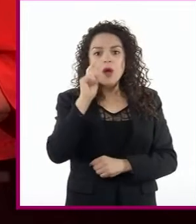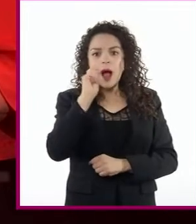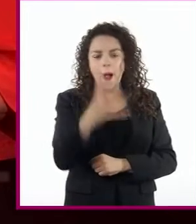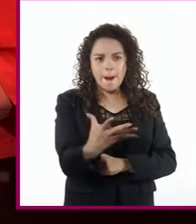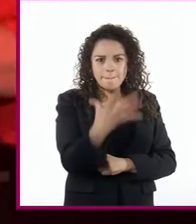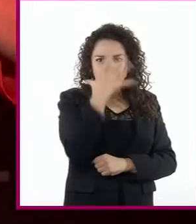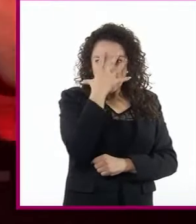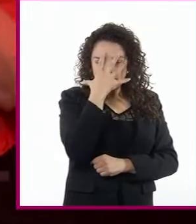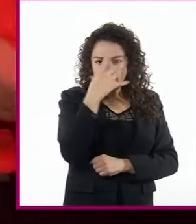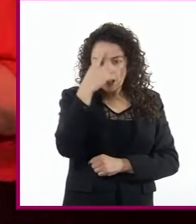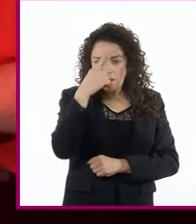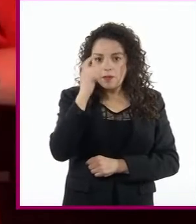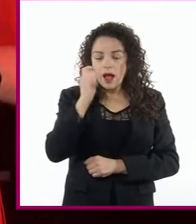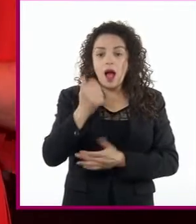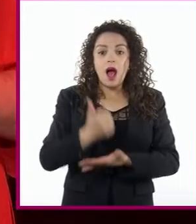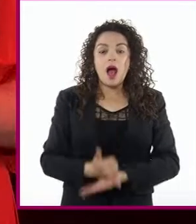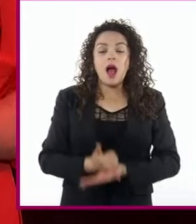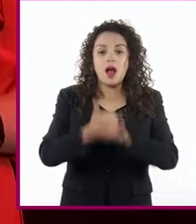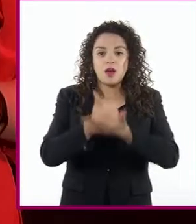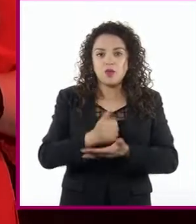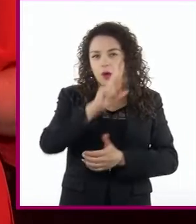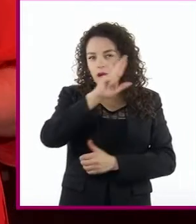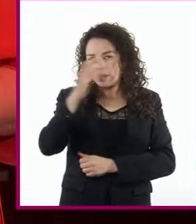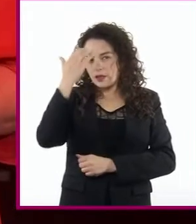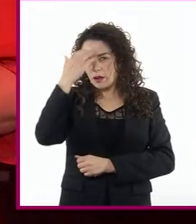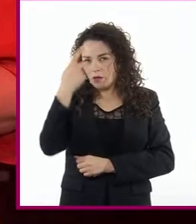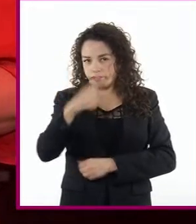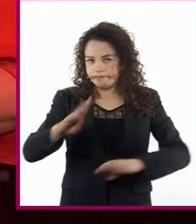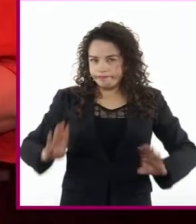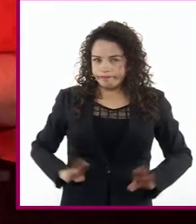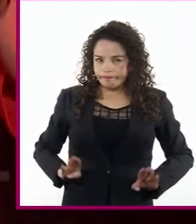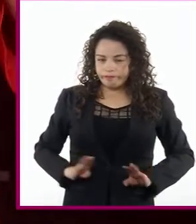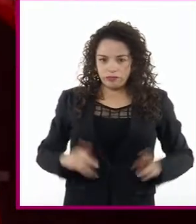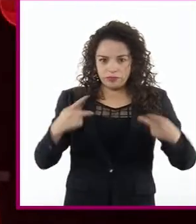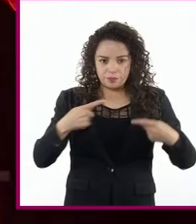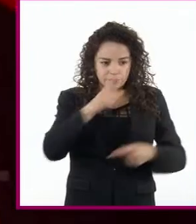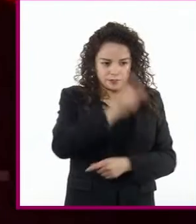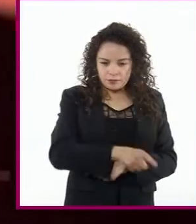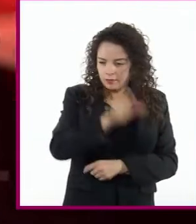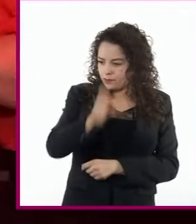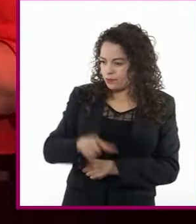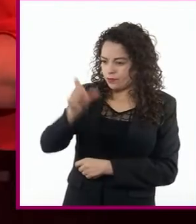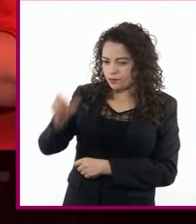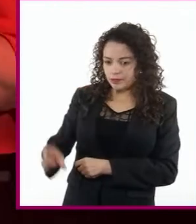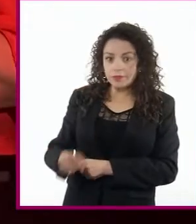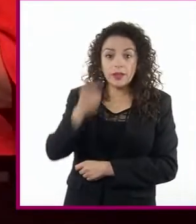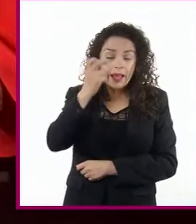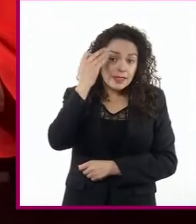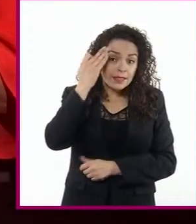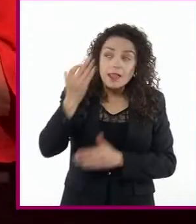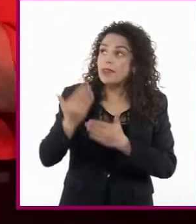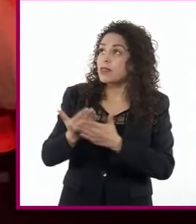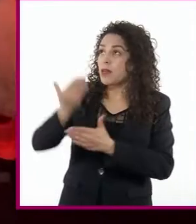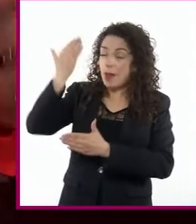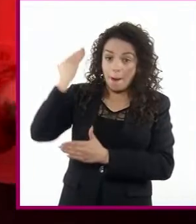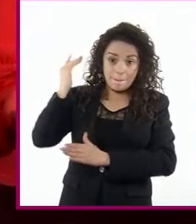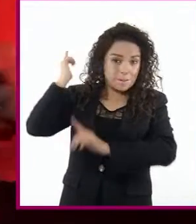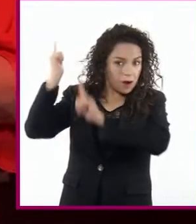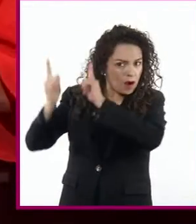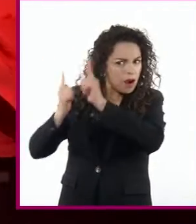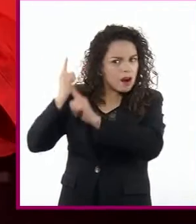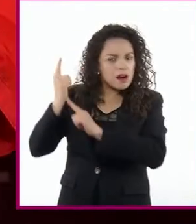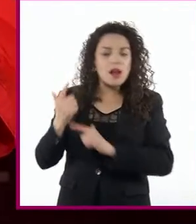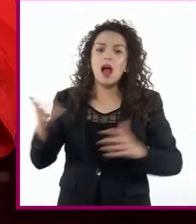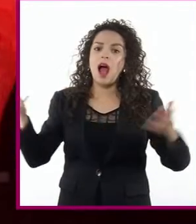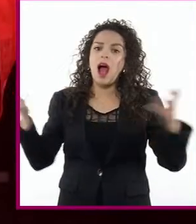al espectador a reconocer las características de los personajes. En aquellos tiempos, los griegos crearon